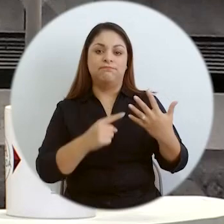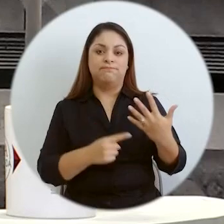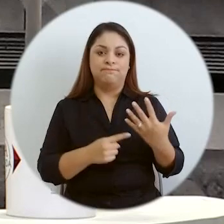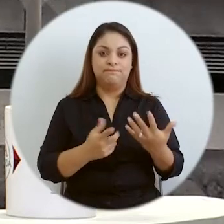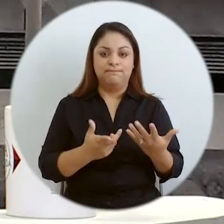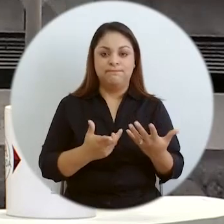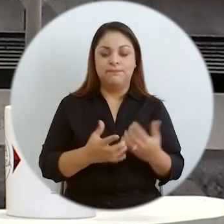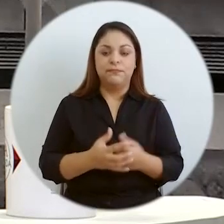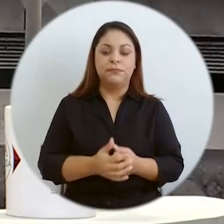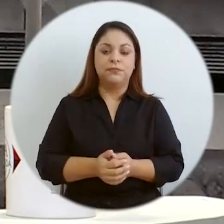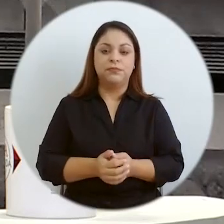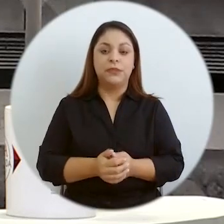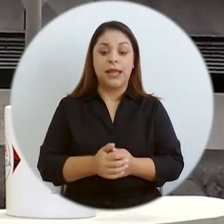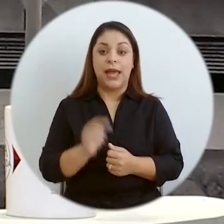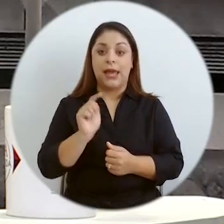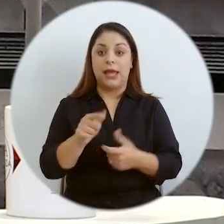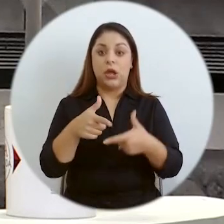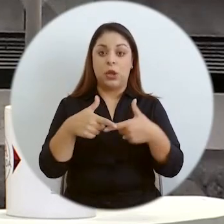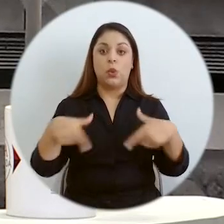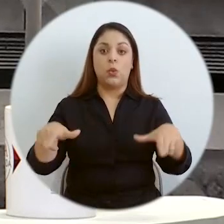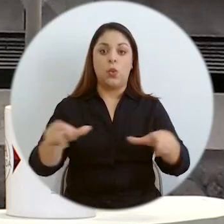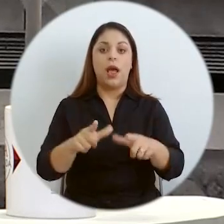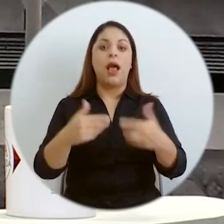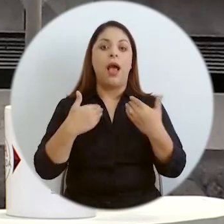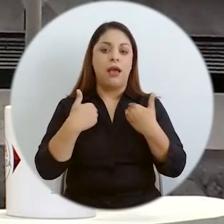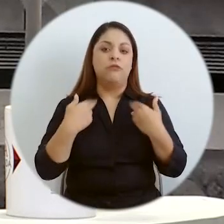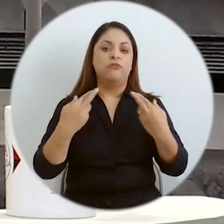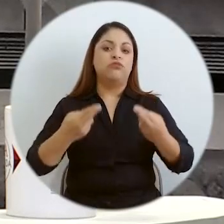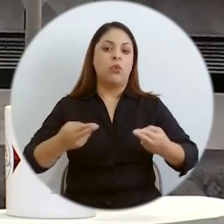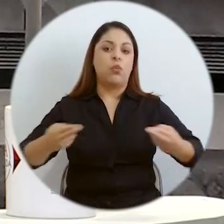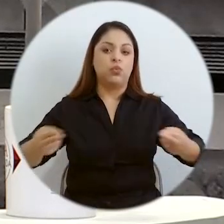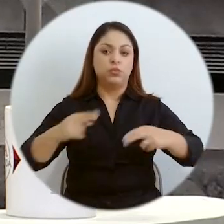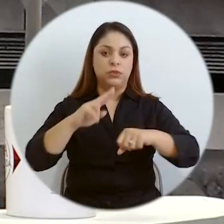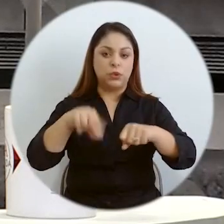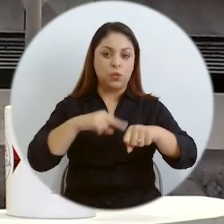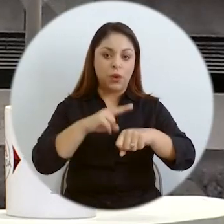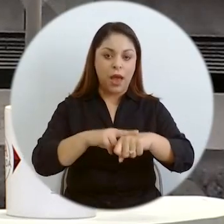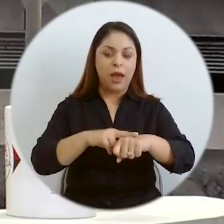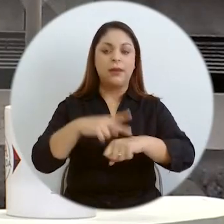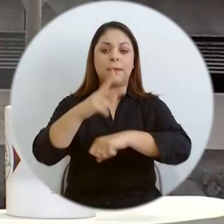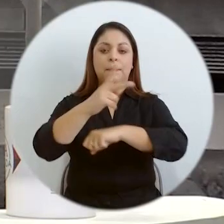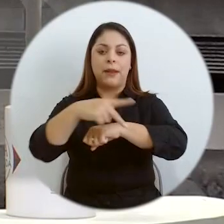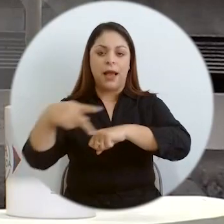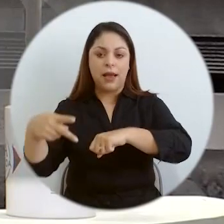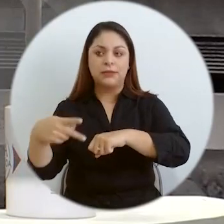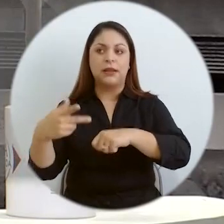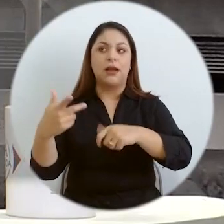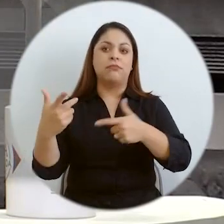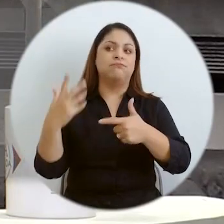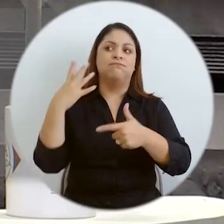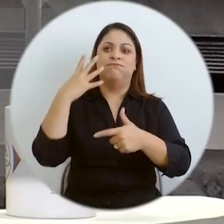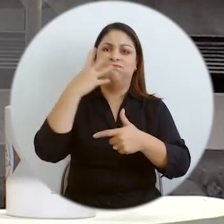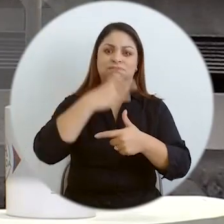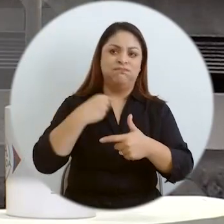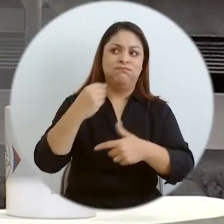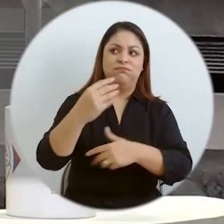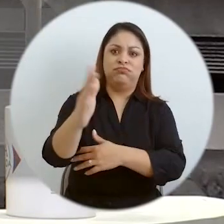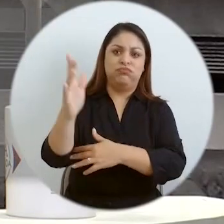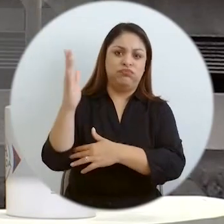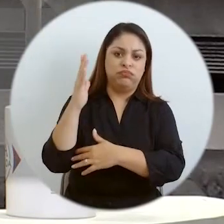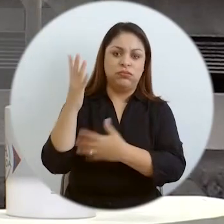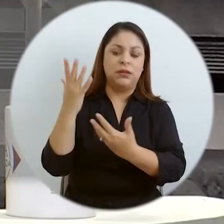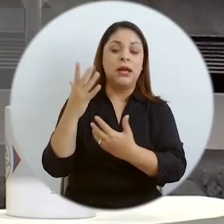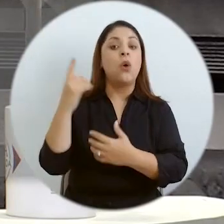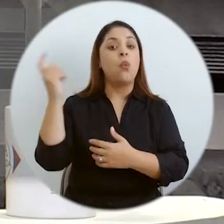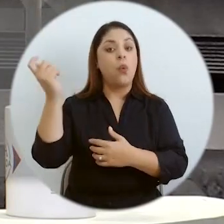un lugar que tiene recursos naturales, que tiene playa, que tiene grandes bellezas escénicas, y no